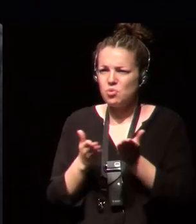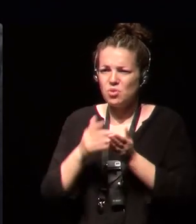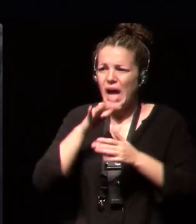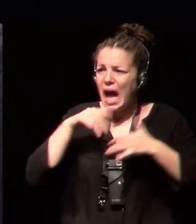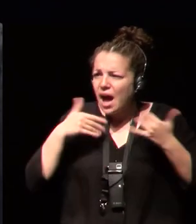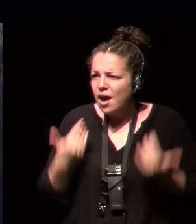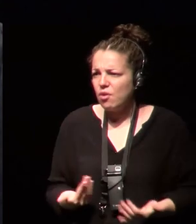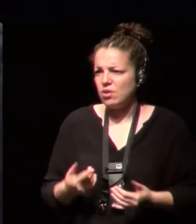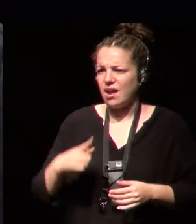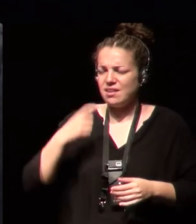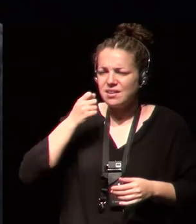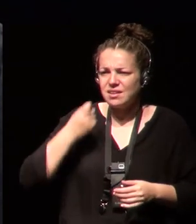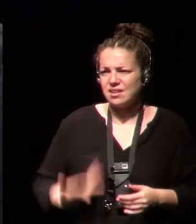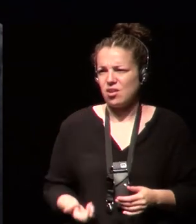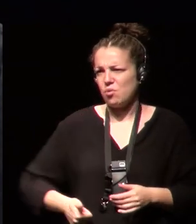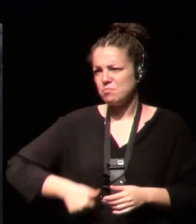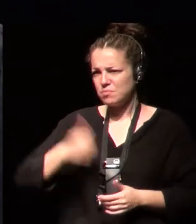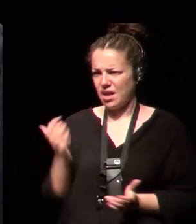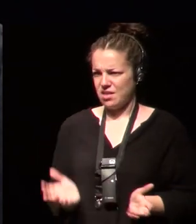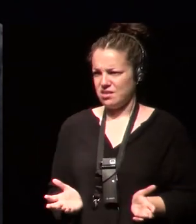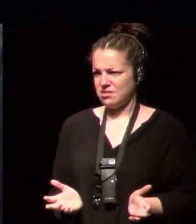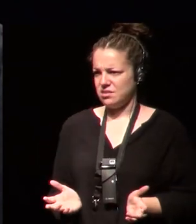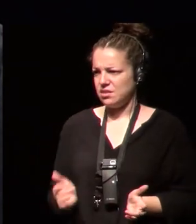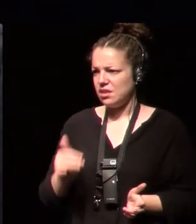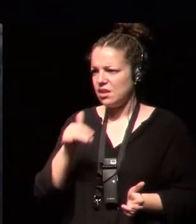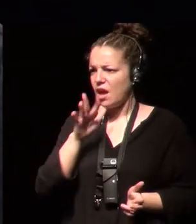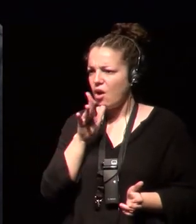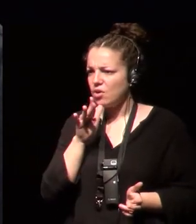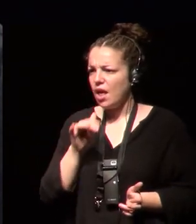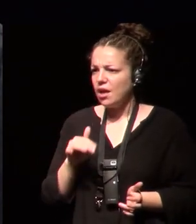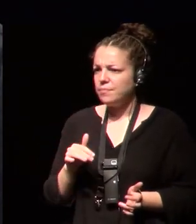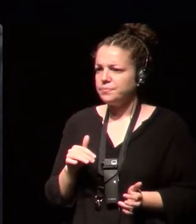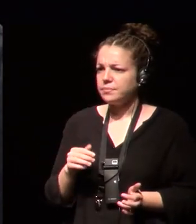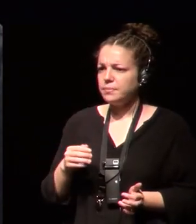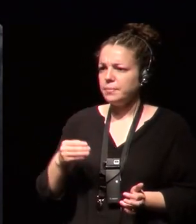historias de los pueblos. Y los baby boomers, pues están muriéndose.